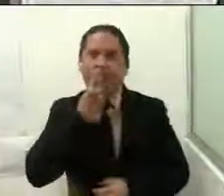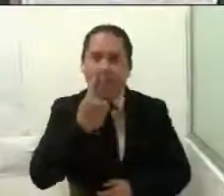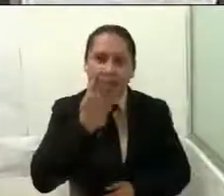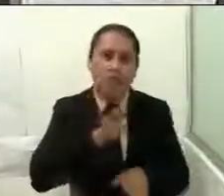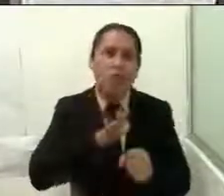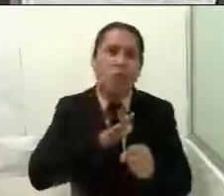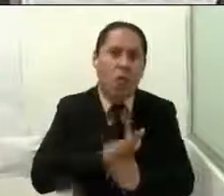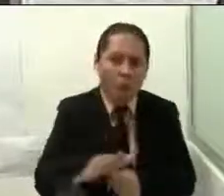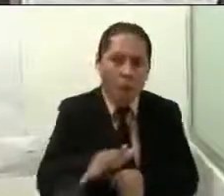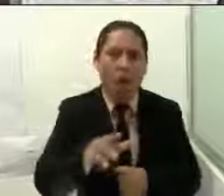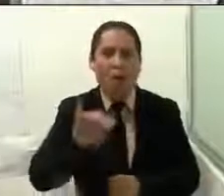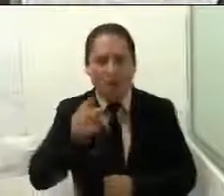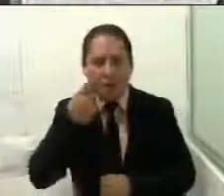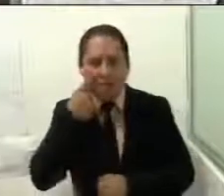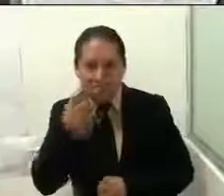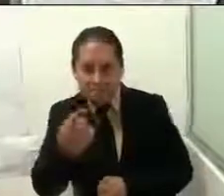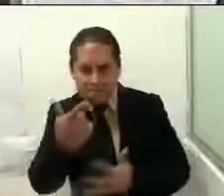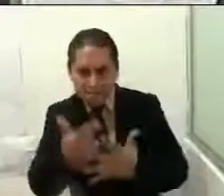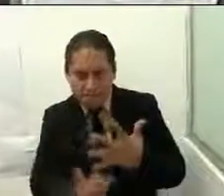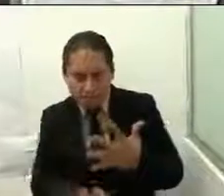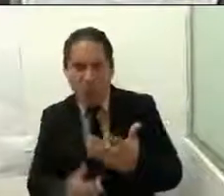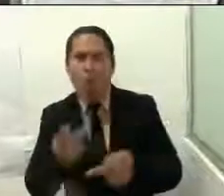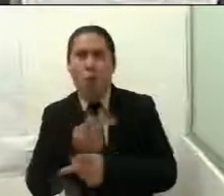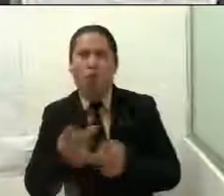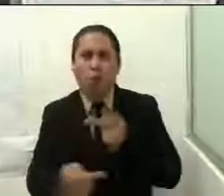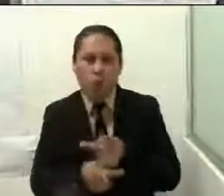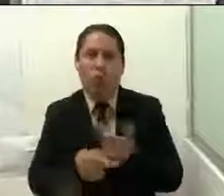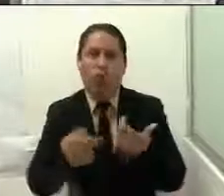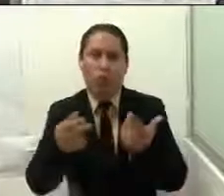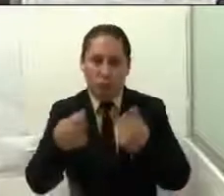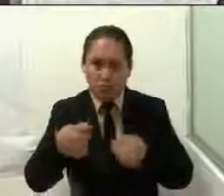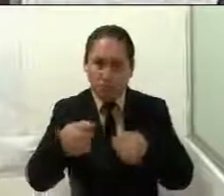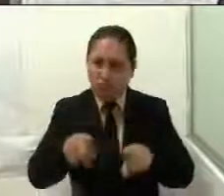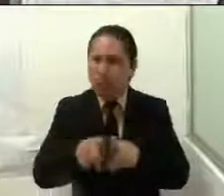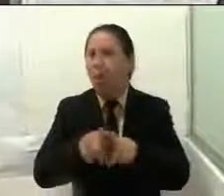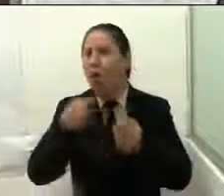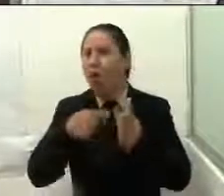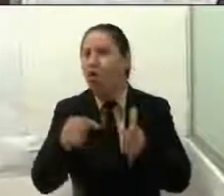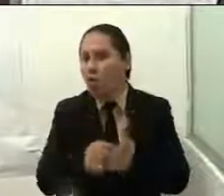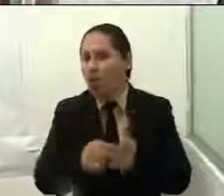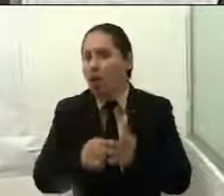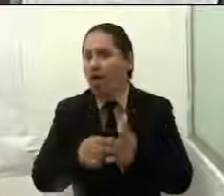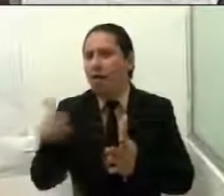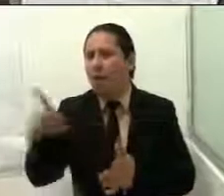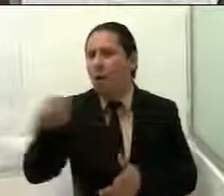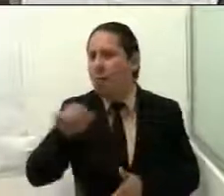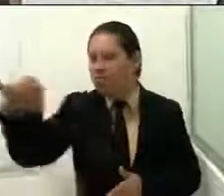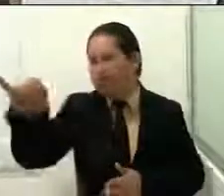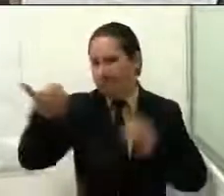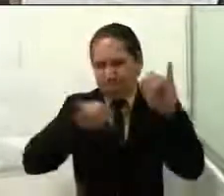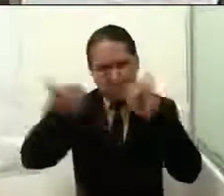que sea visible esa producción sobre todo en las zonas esté rurales sabemos que durante todo este